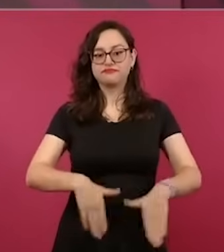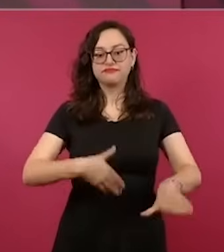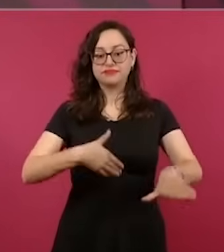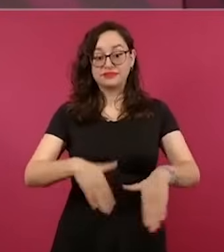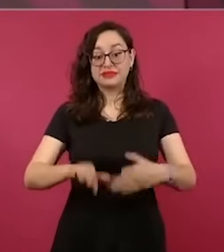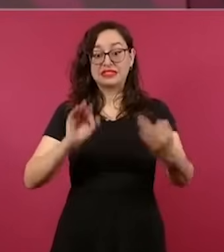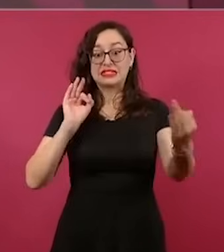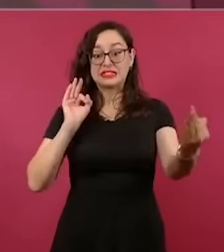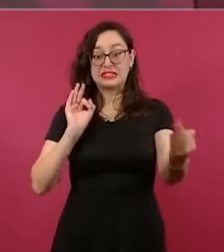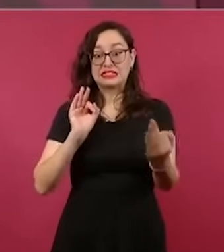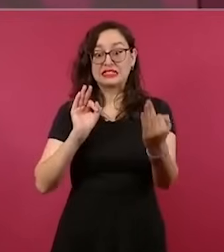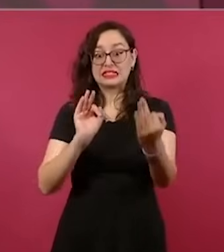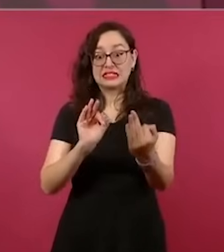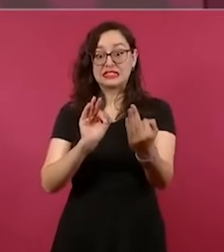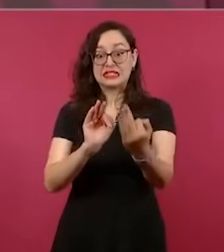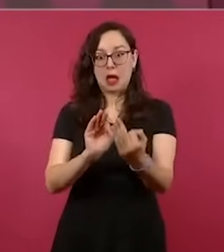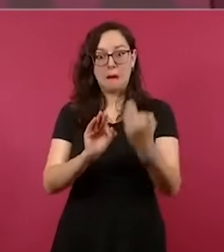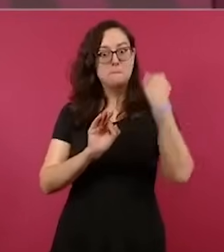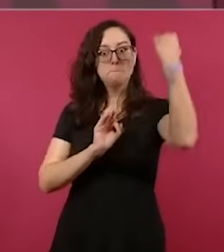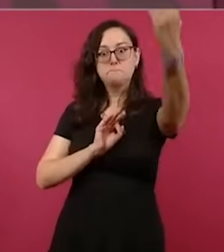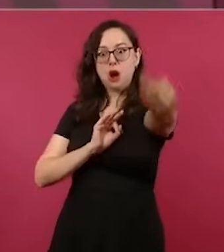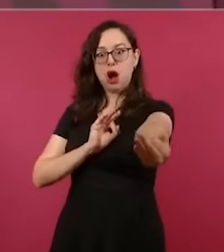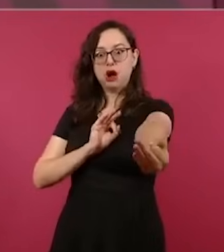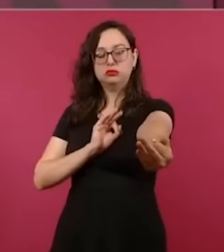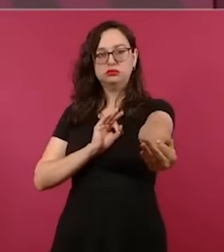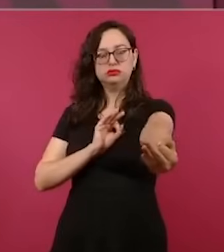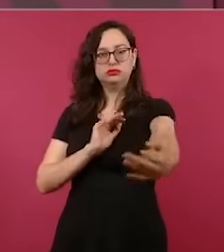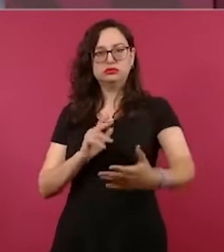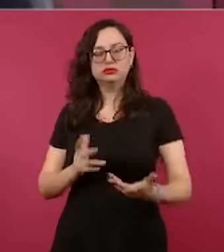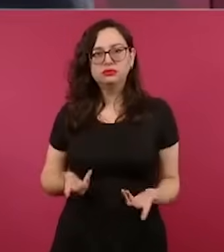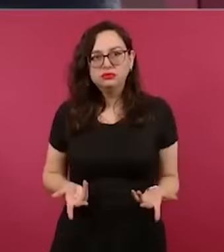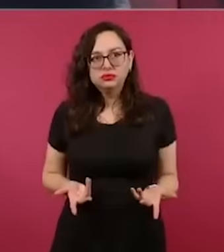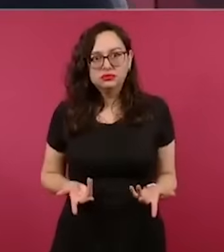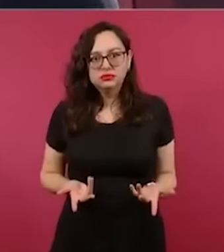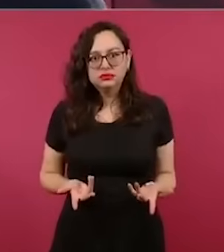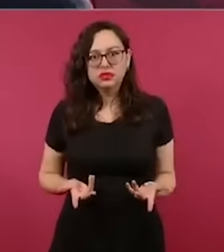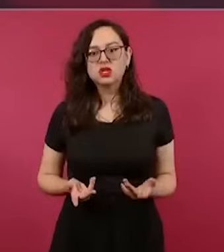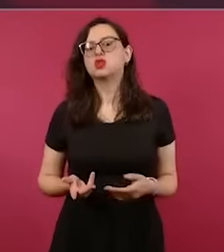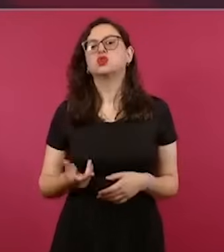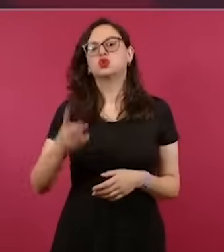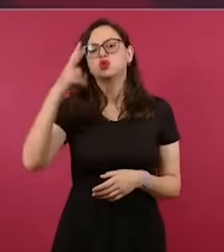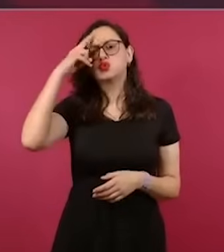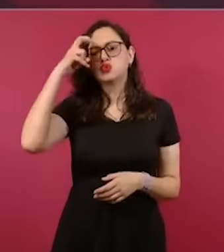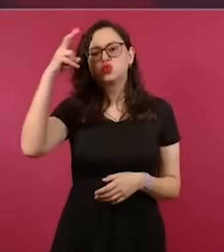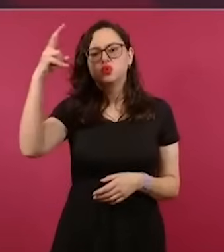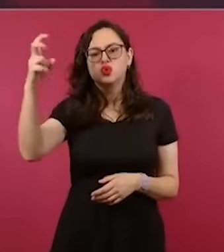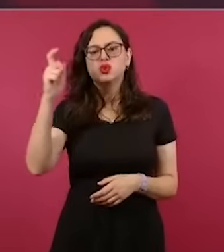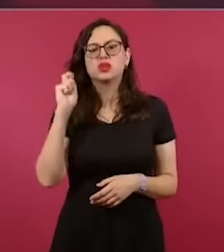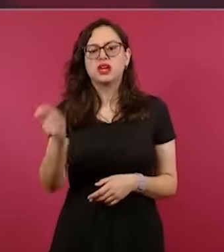y hay que seguir caminando. Entonces, ¿qué cosa es la utopía?